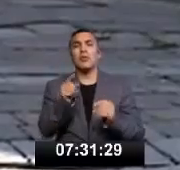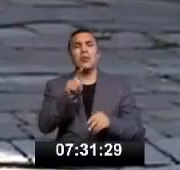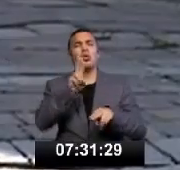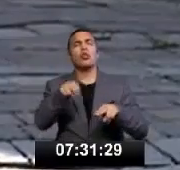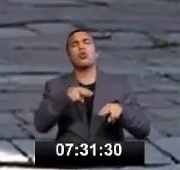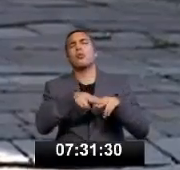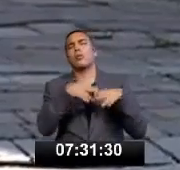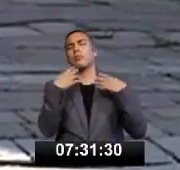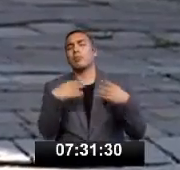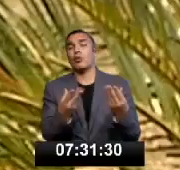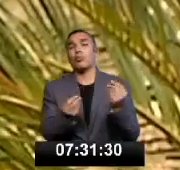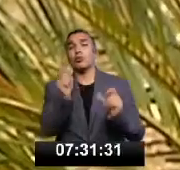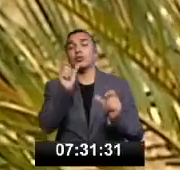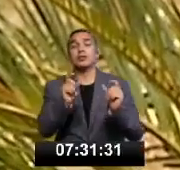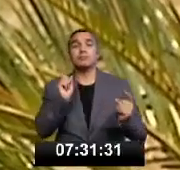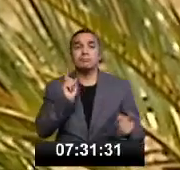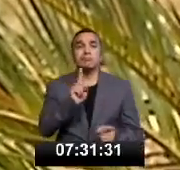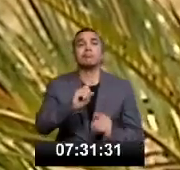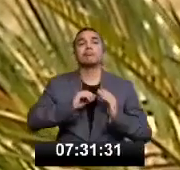diario acuden a las consultas.